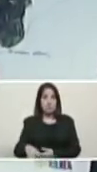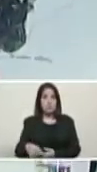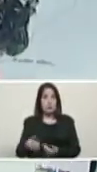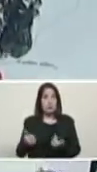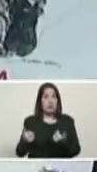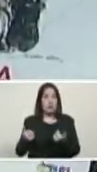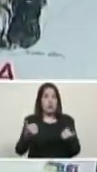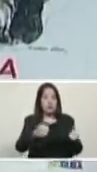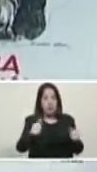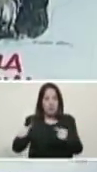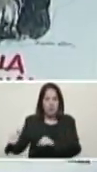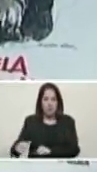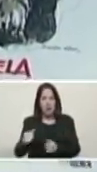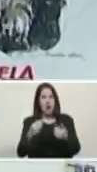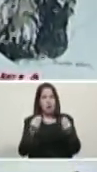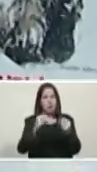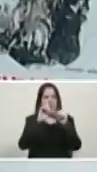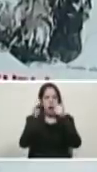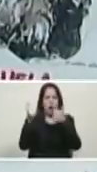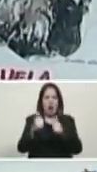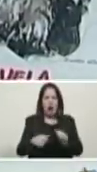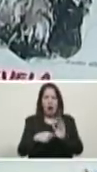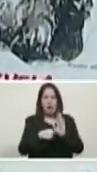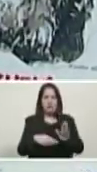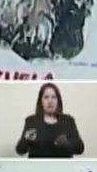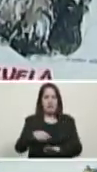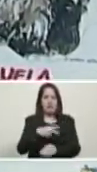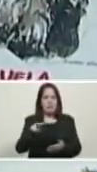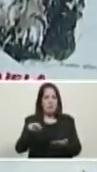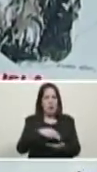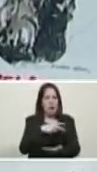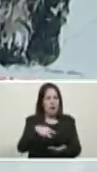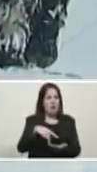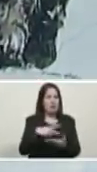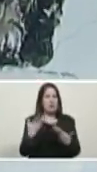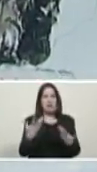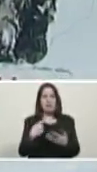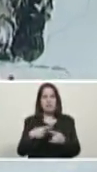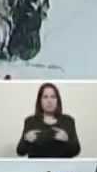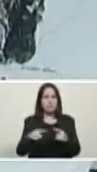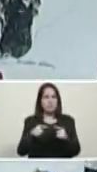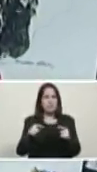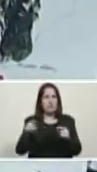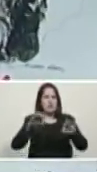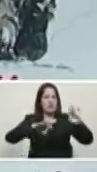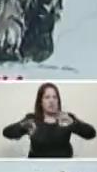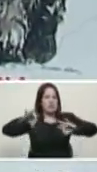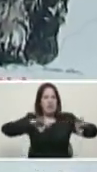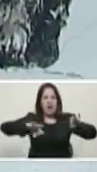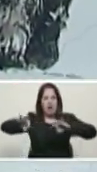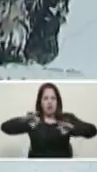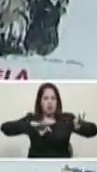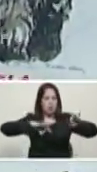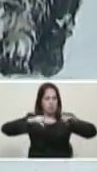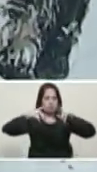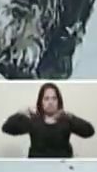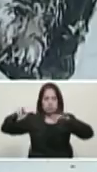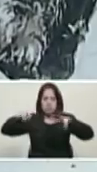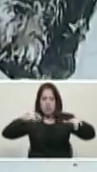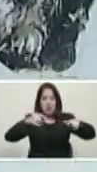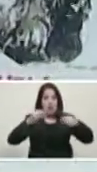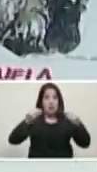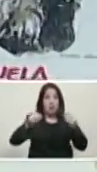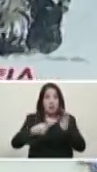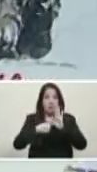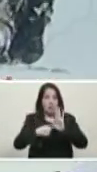proyección de películas coreografías obras de teatro musicales en fin todas las artes desplegadas en desagravio